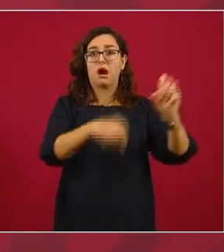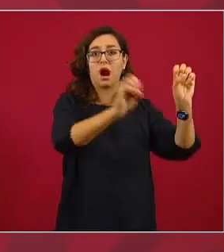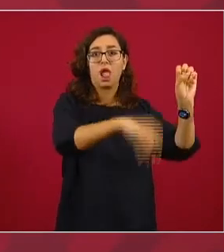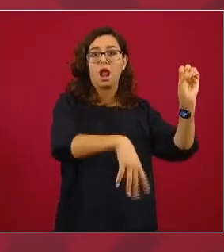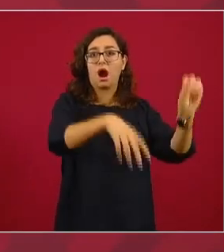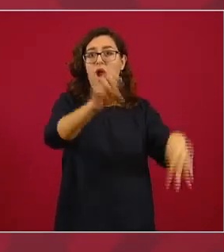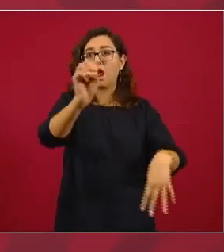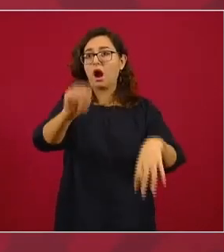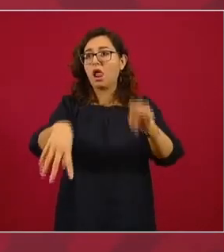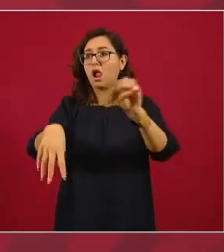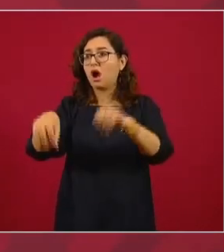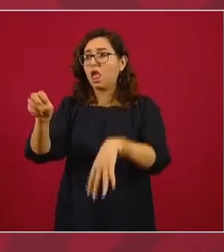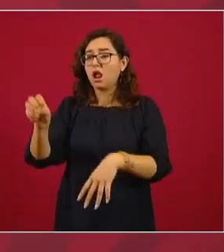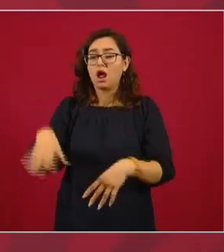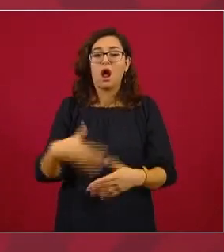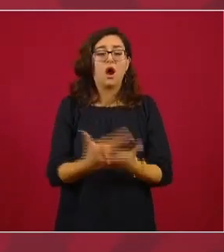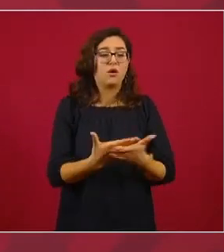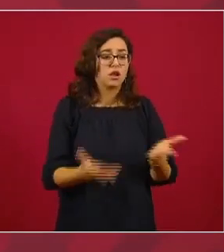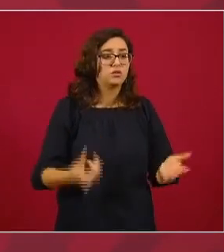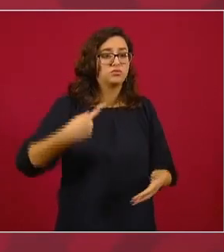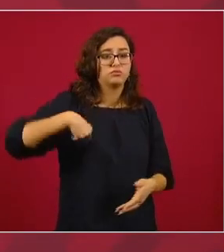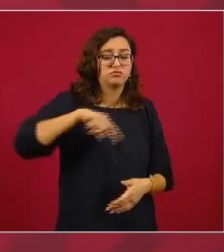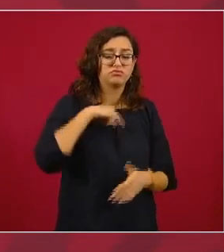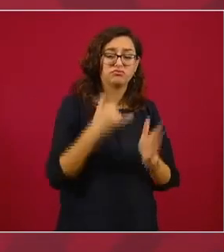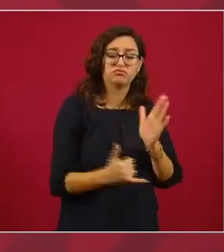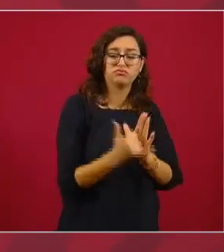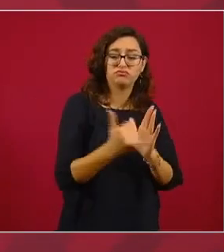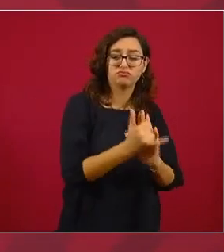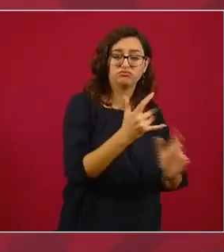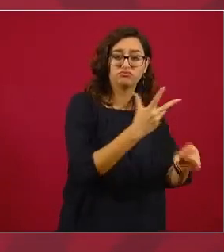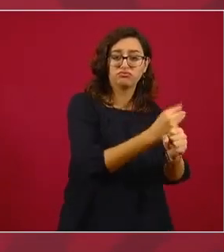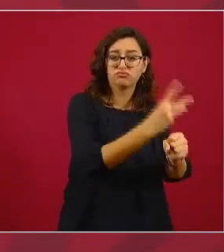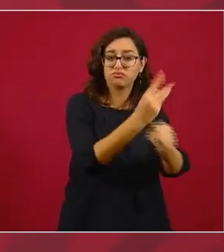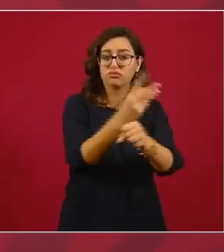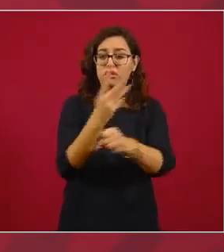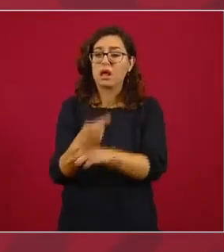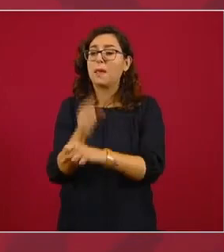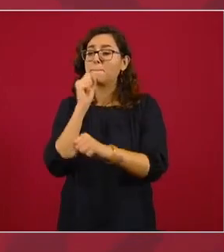Aprovecho para agradecerle a la gente porque ya